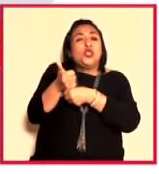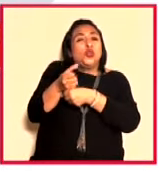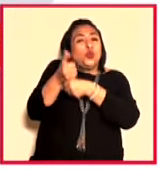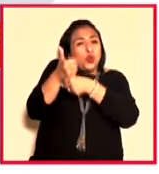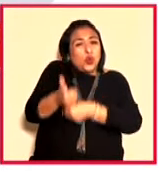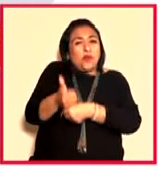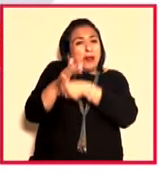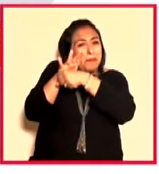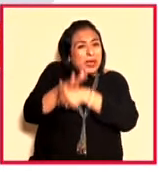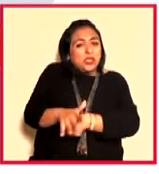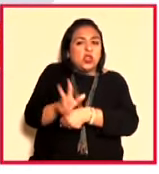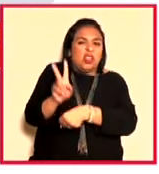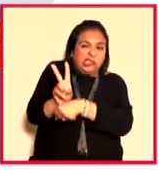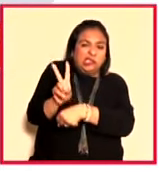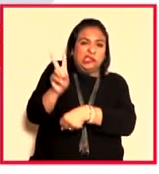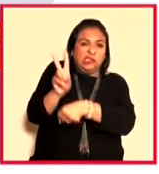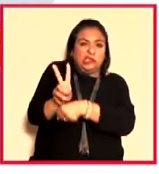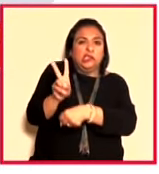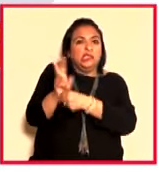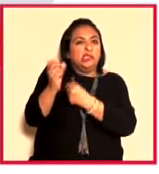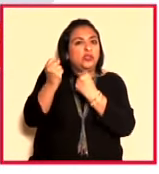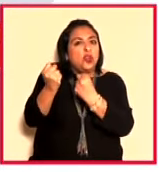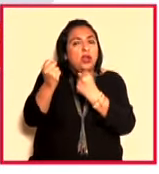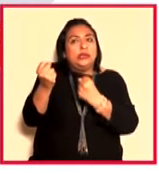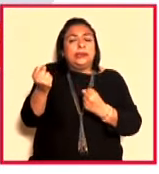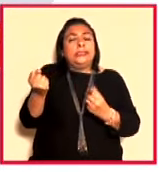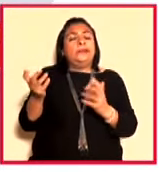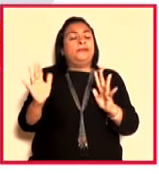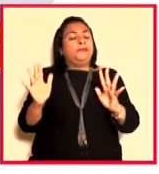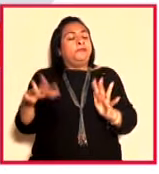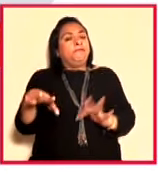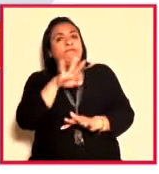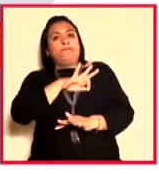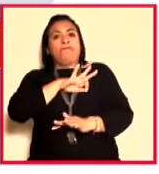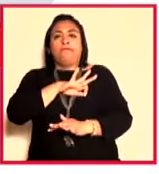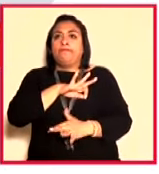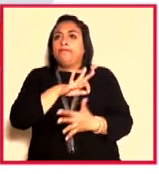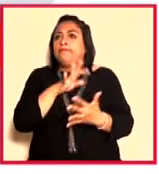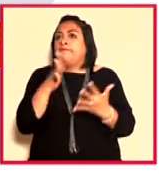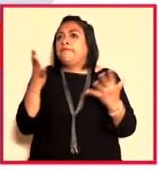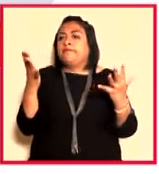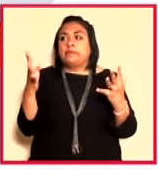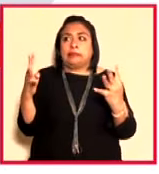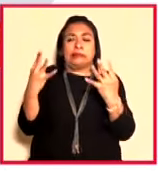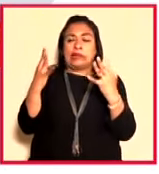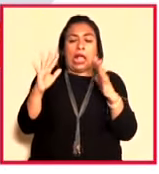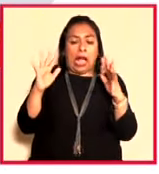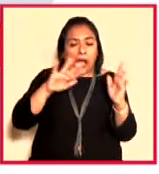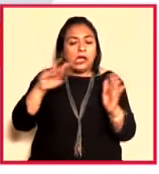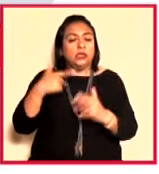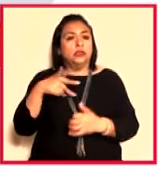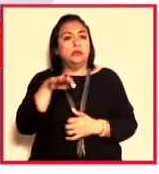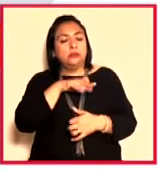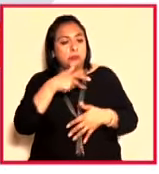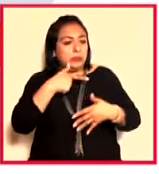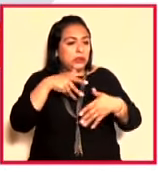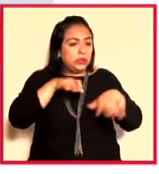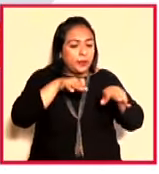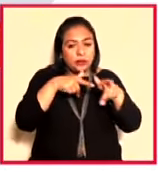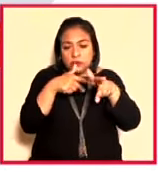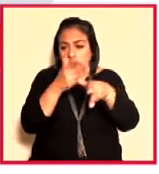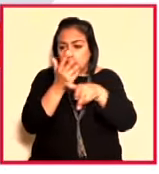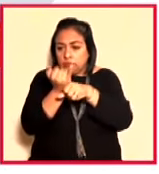la misma vigilancia y que se arriesgan de igual forma, incluso con menos visibilidad, a continuar haciendo su labor.